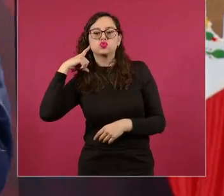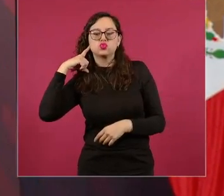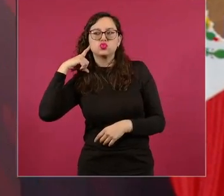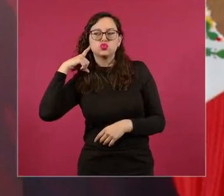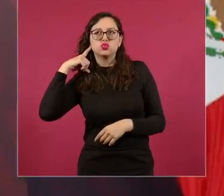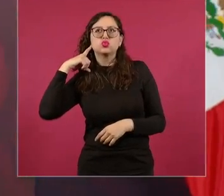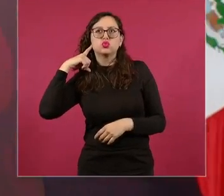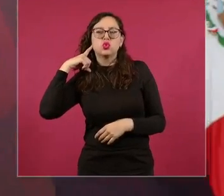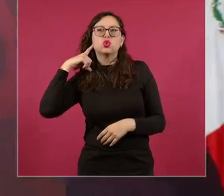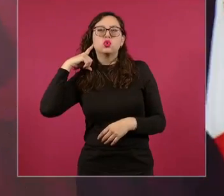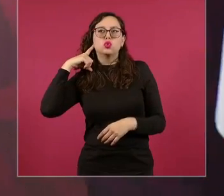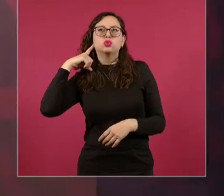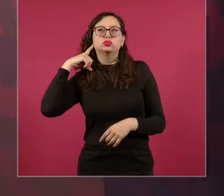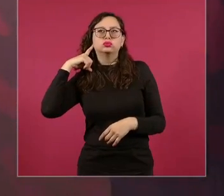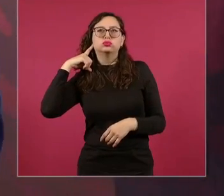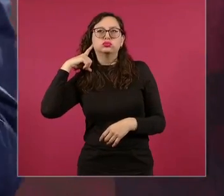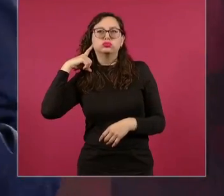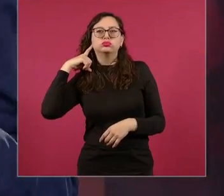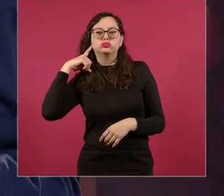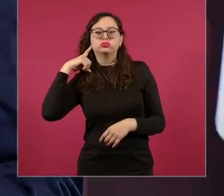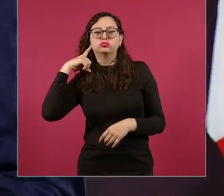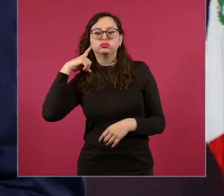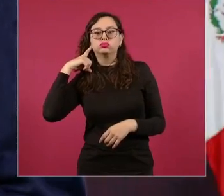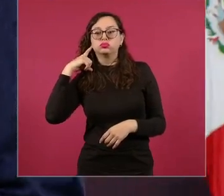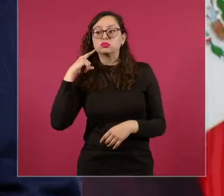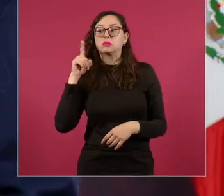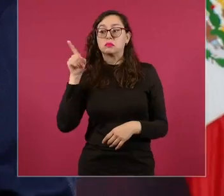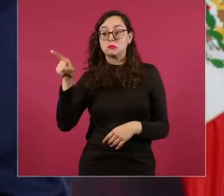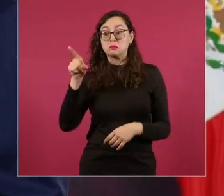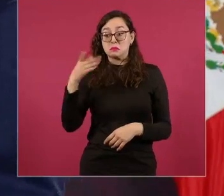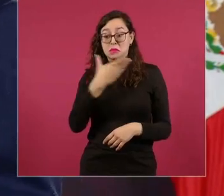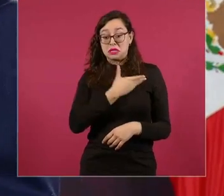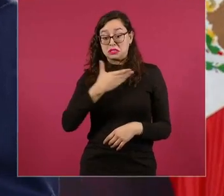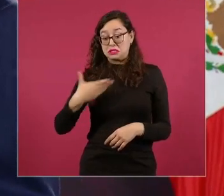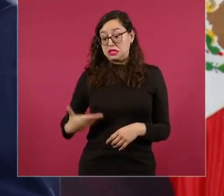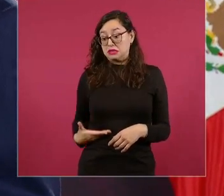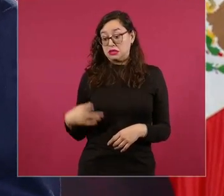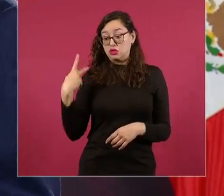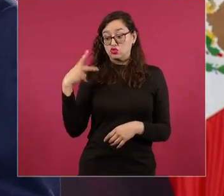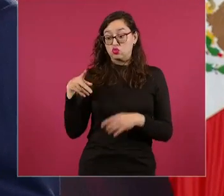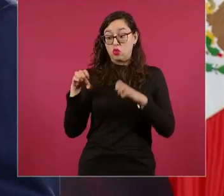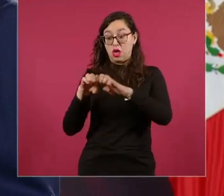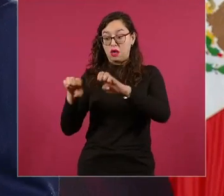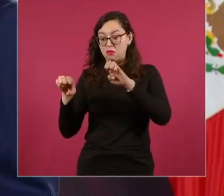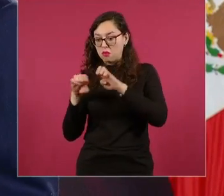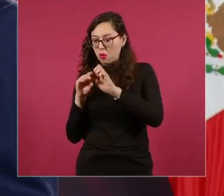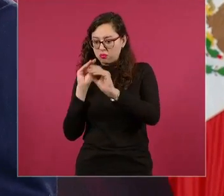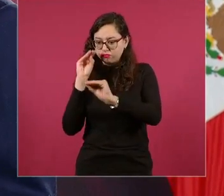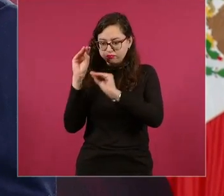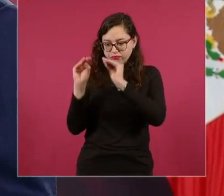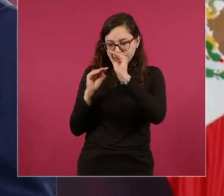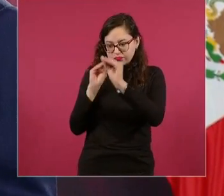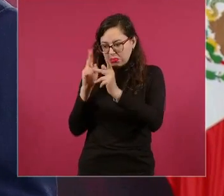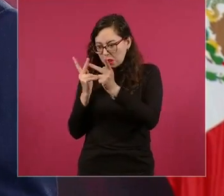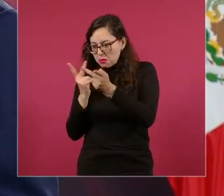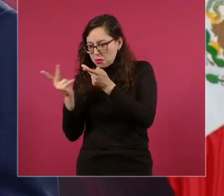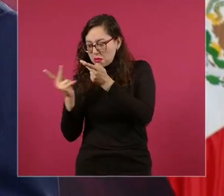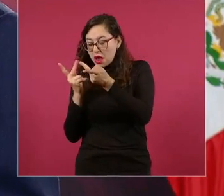estaba preparando, estábamos nosotros preparando una acusación